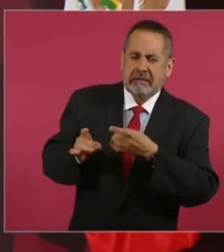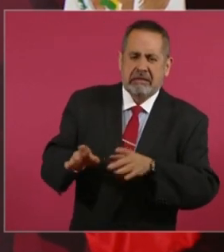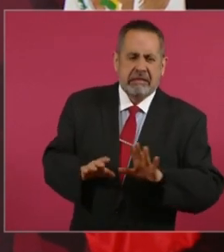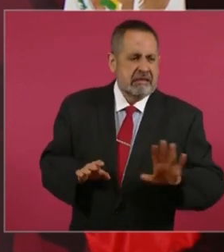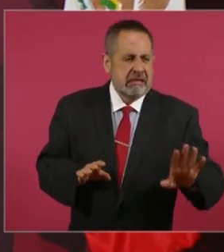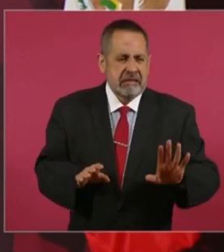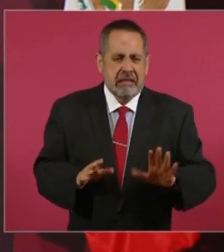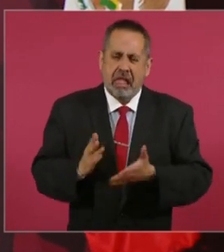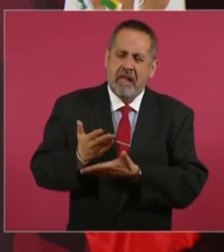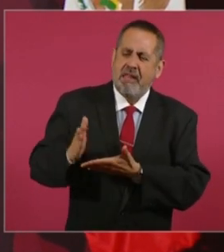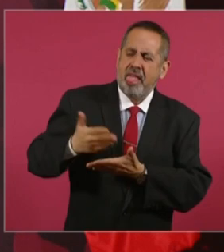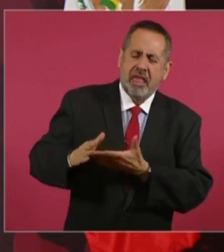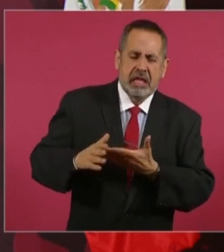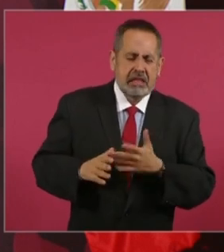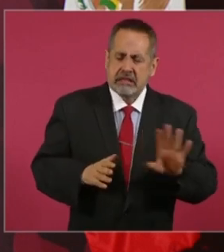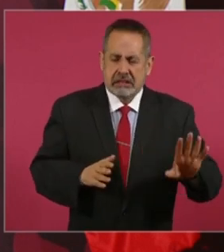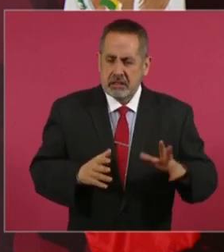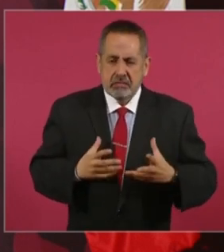el clasismo.